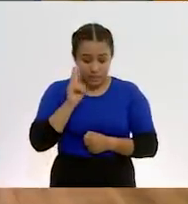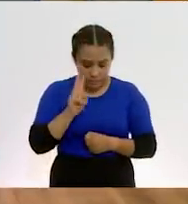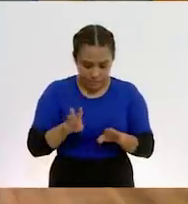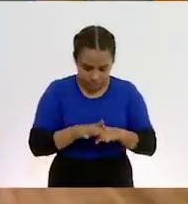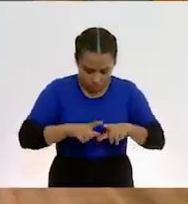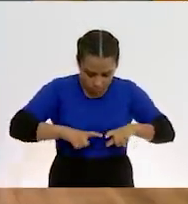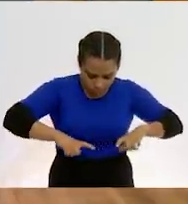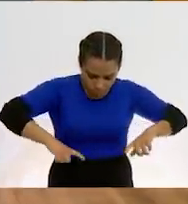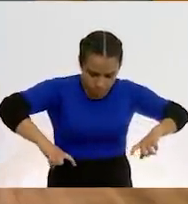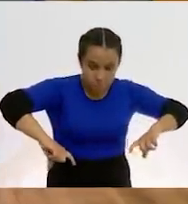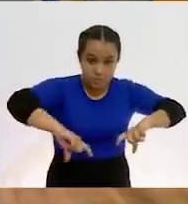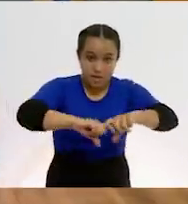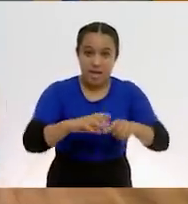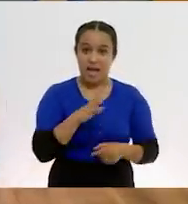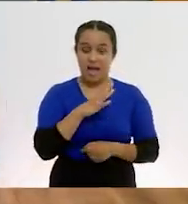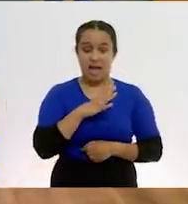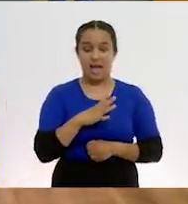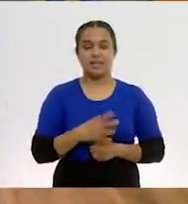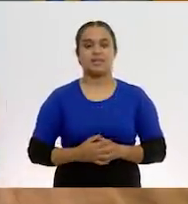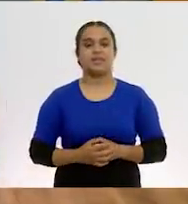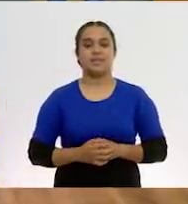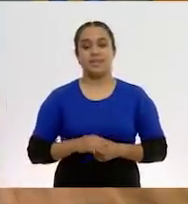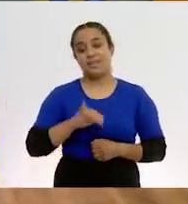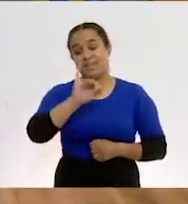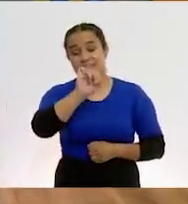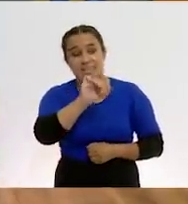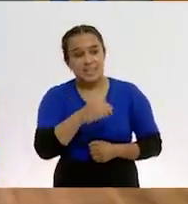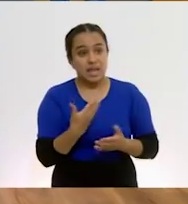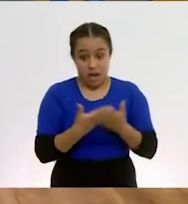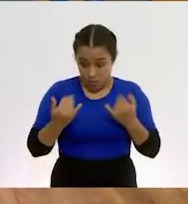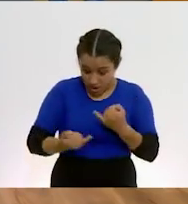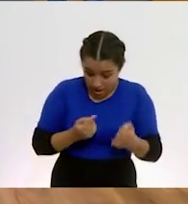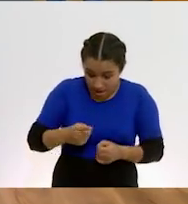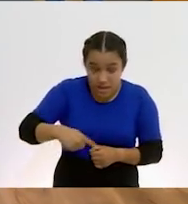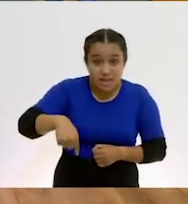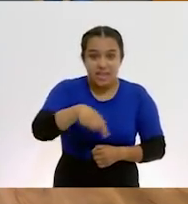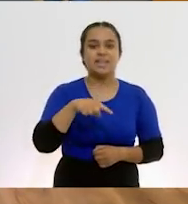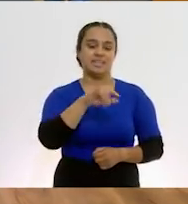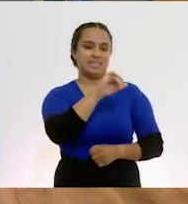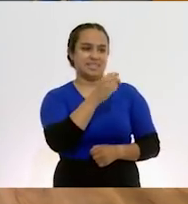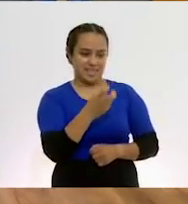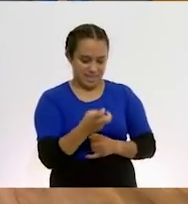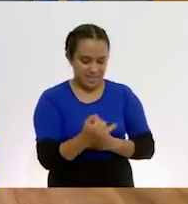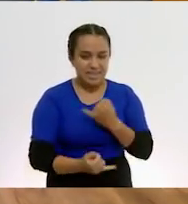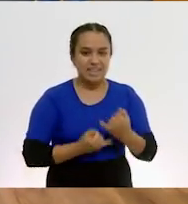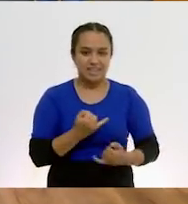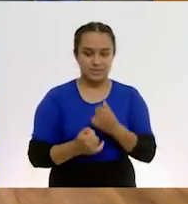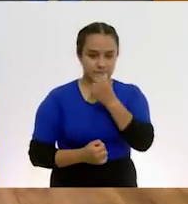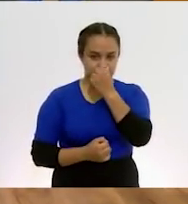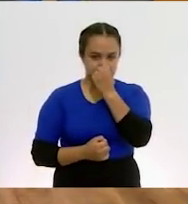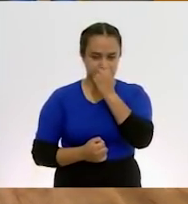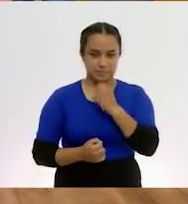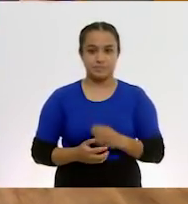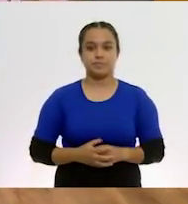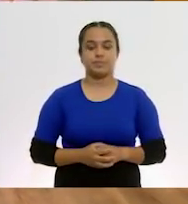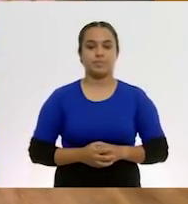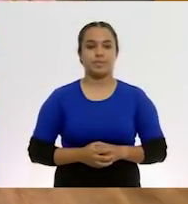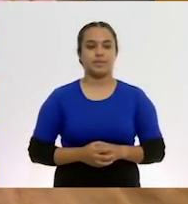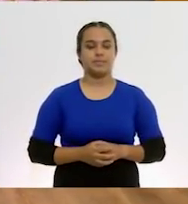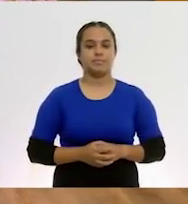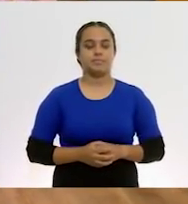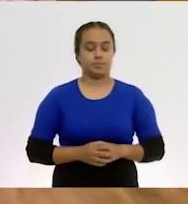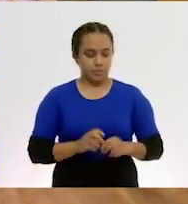forma nuestra ruleta? Sí. ¿Ahora vamos a jugar con todo eso? Vamos a jugar con todo esto. Ok. Vale.